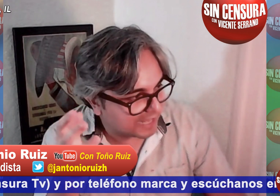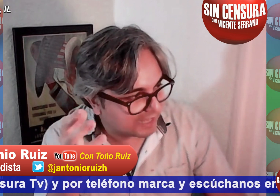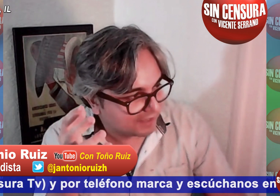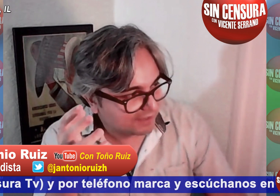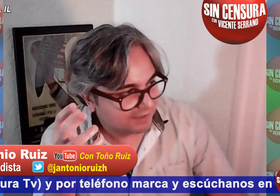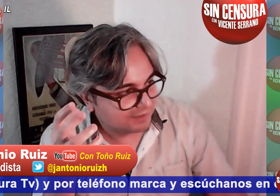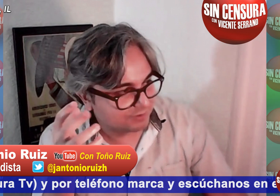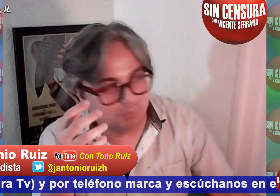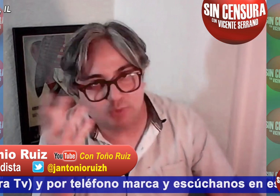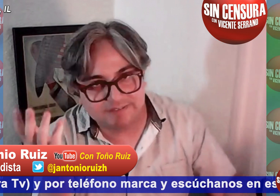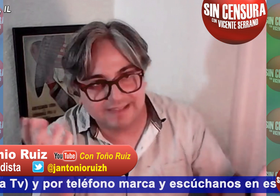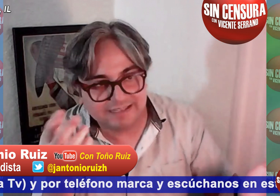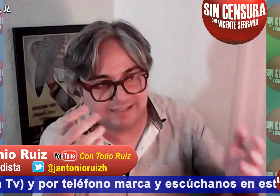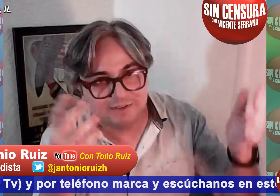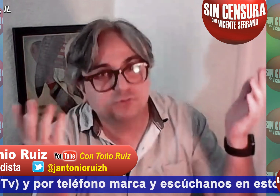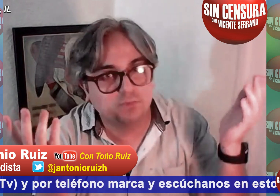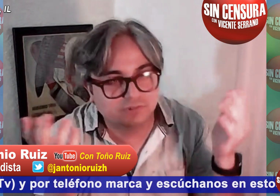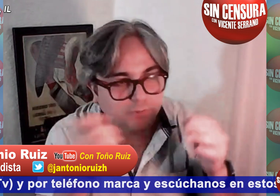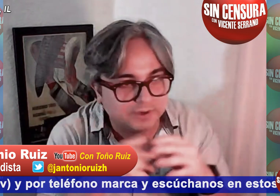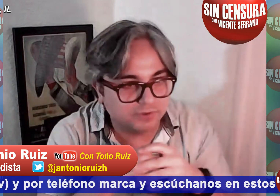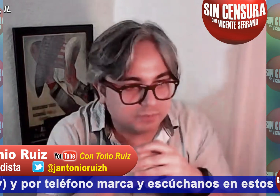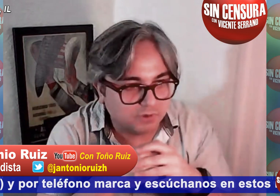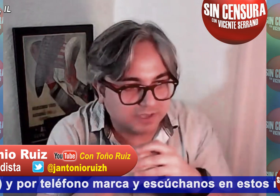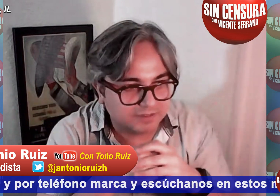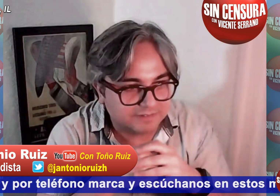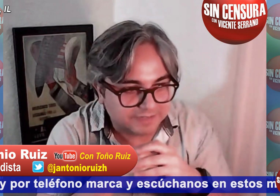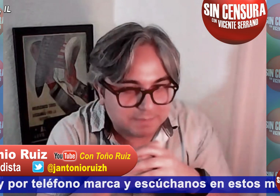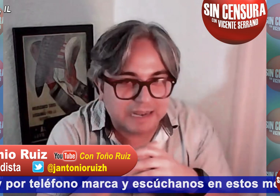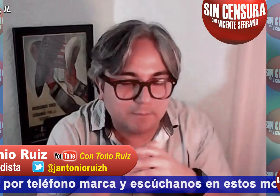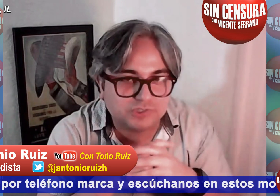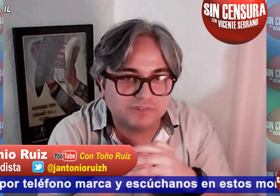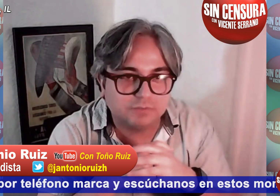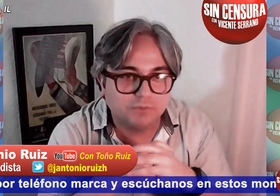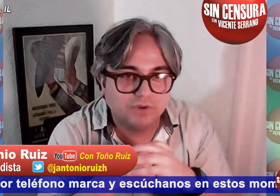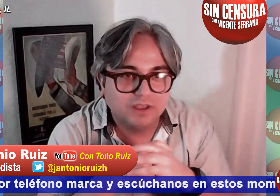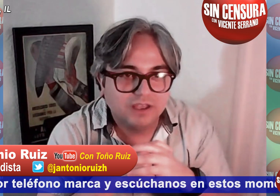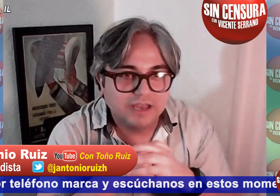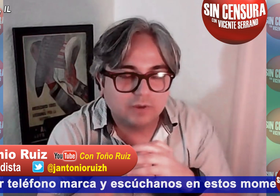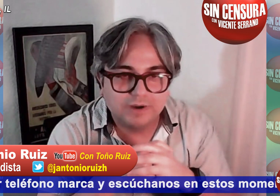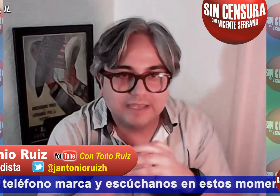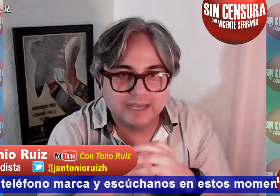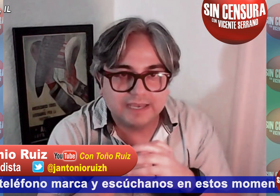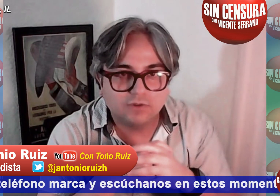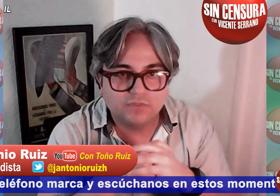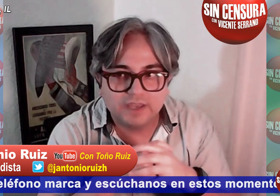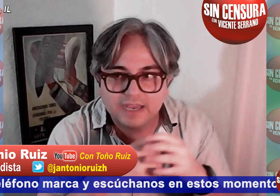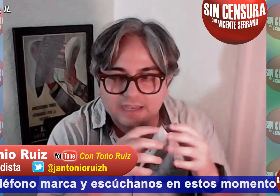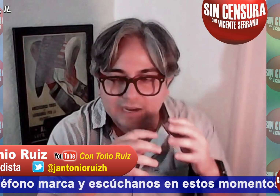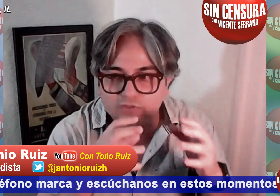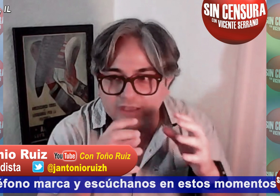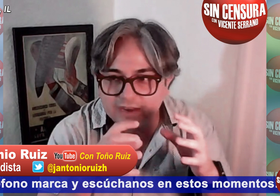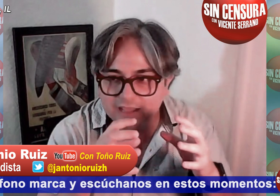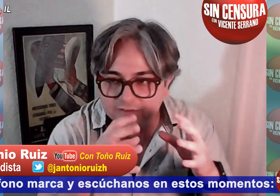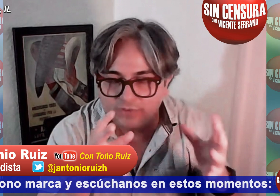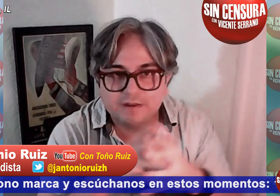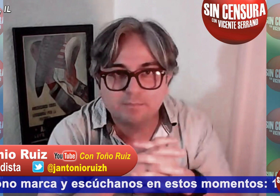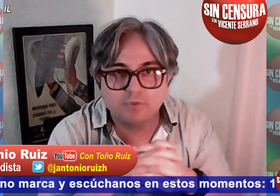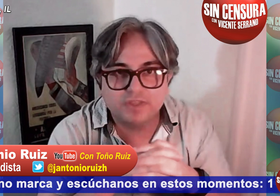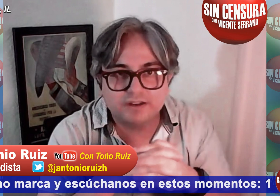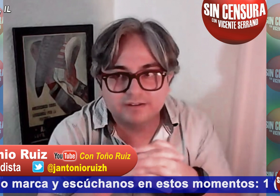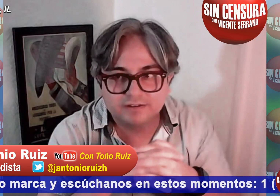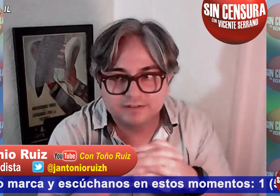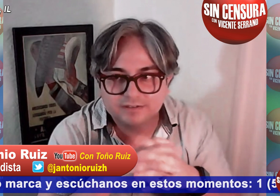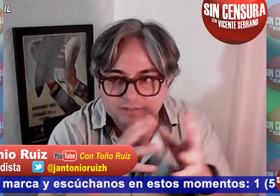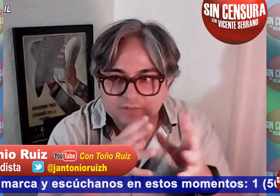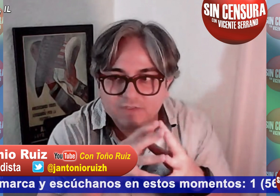miembros de la supuesta élite del supuesto periodismo que discrimina muchísimo a cualquiera que no sea de la esfera del